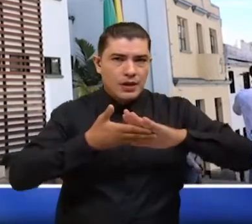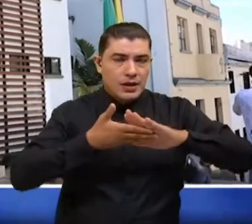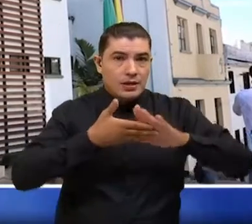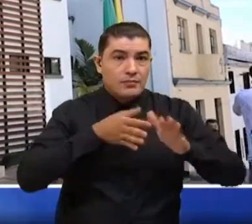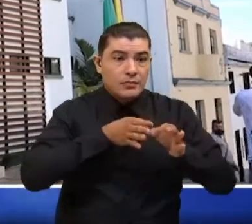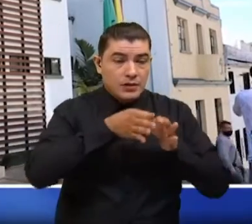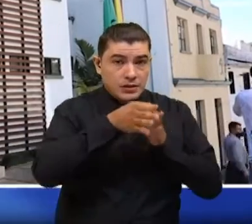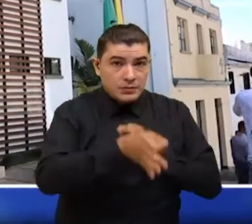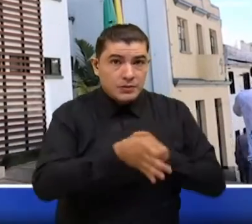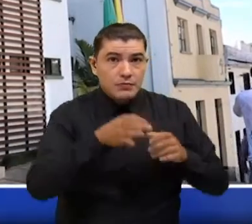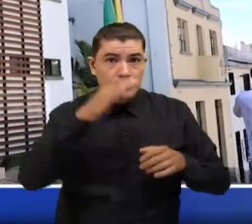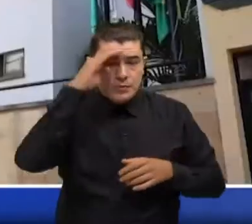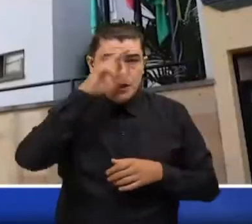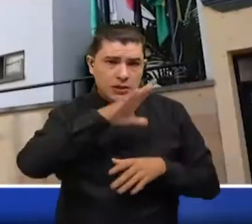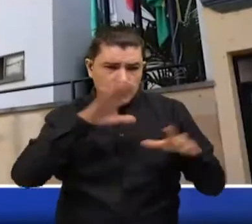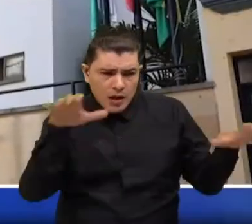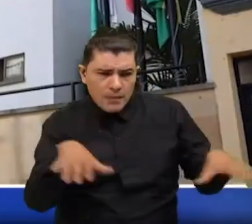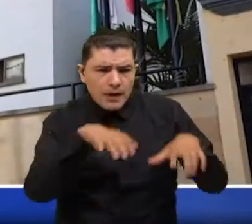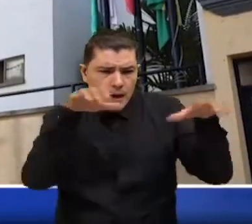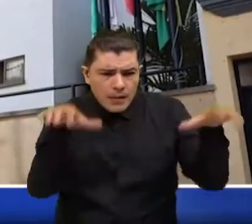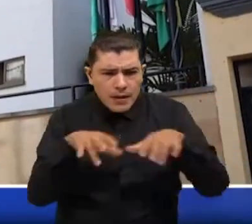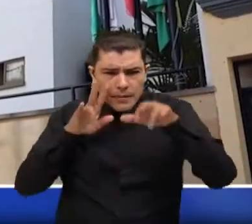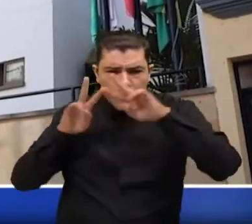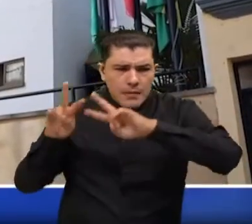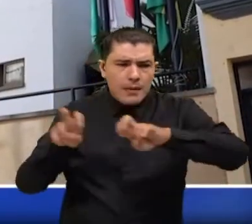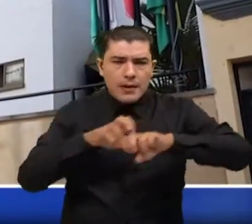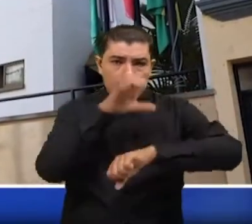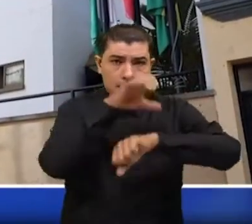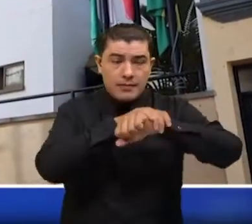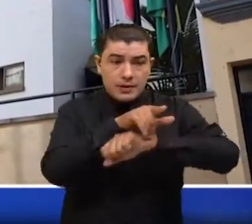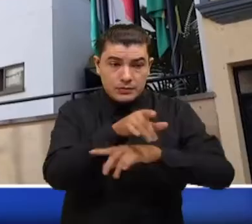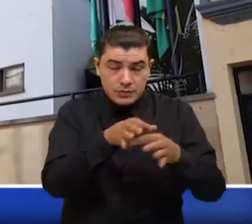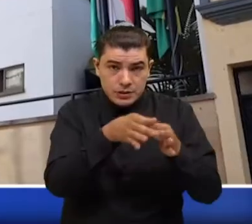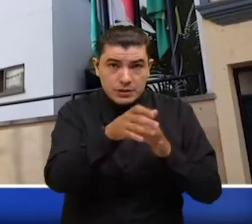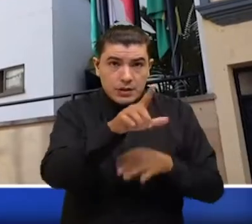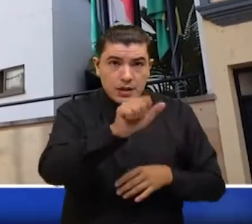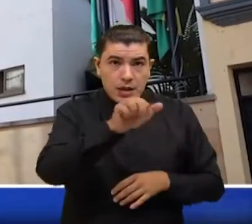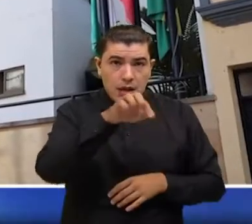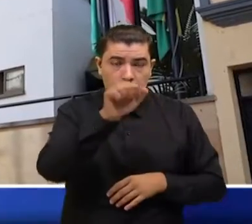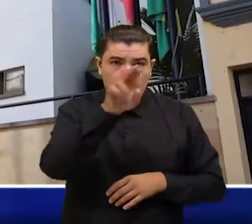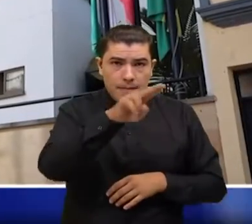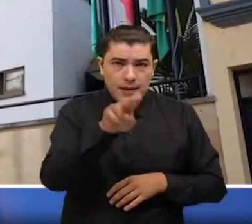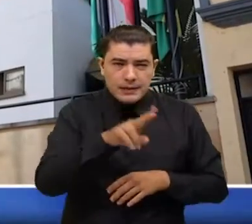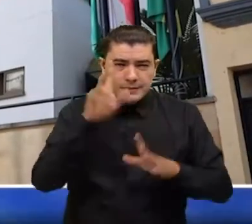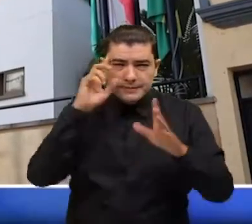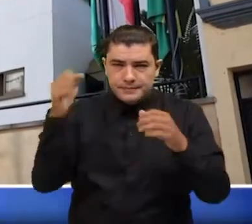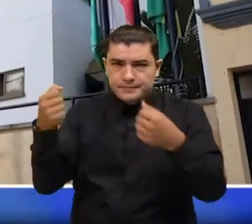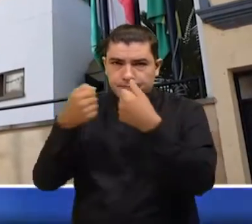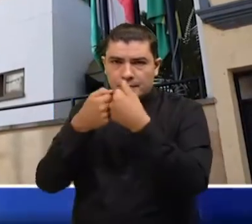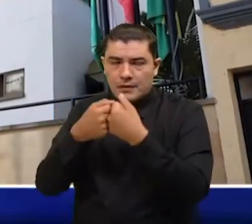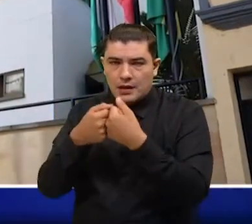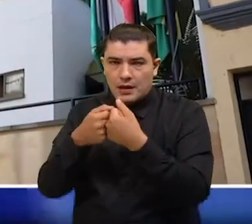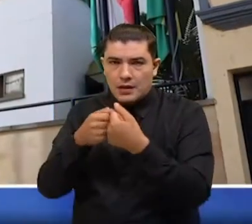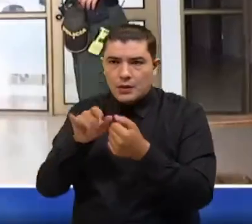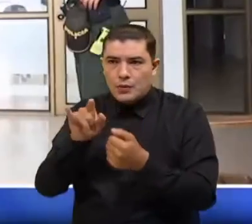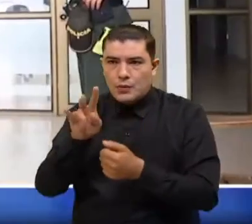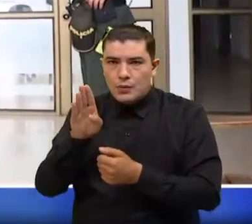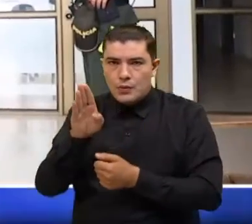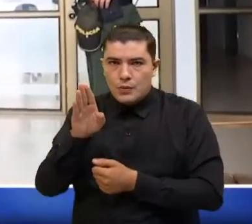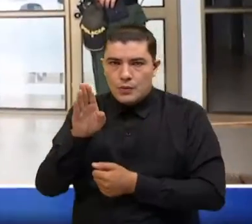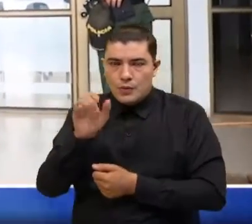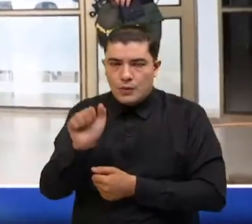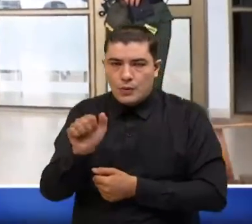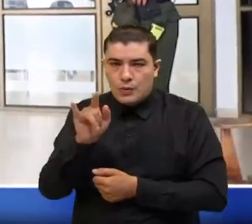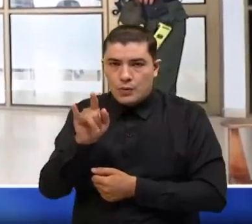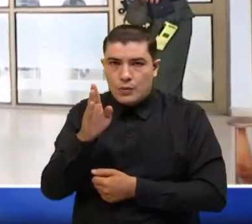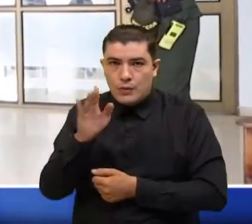se han logrado las siguientes capturas. En el municipio de La Paz, en conjunto con la UBIC Vélez, personal de